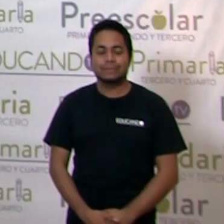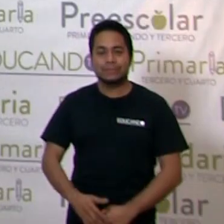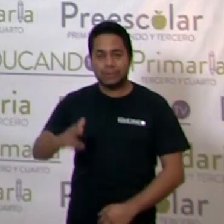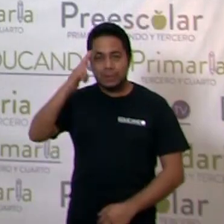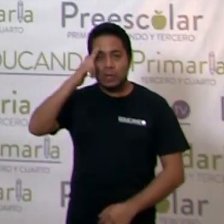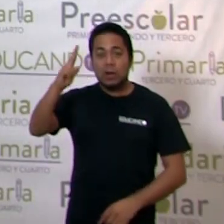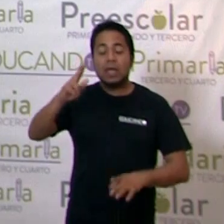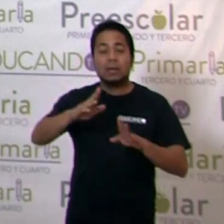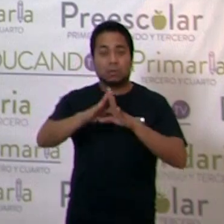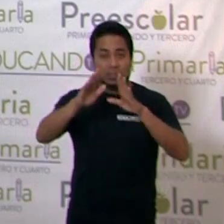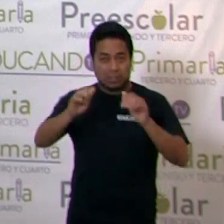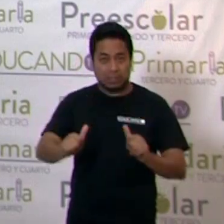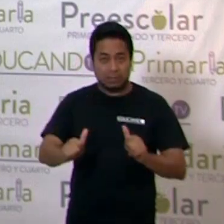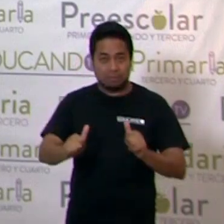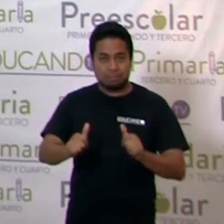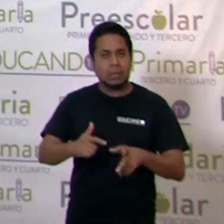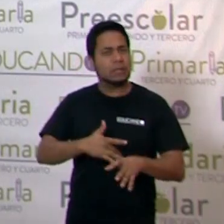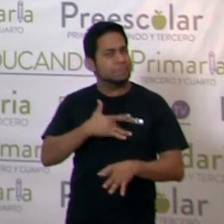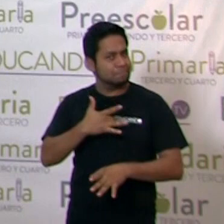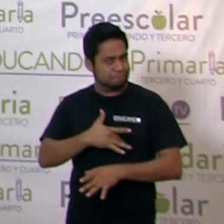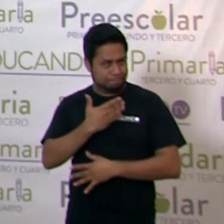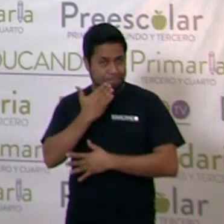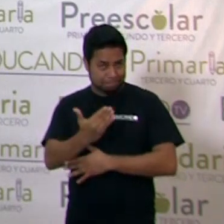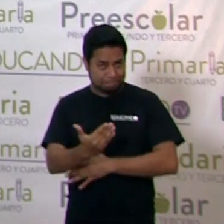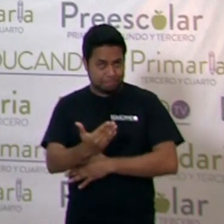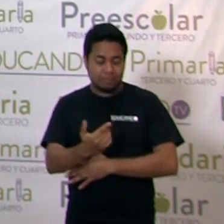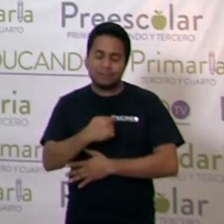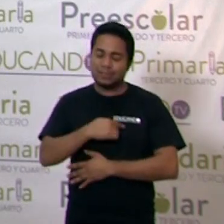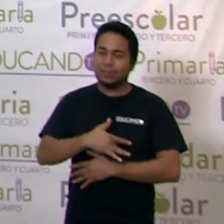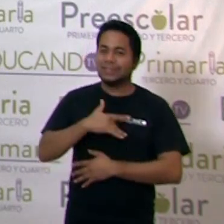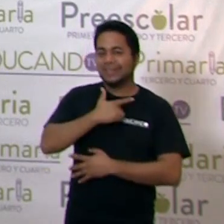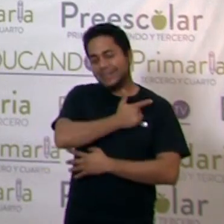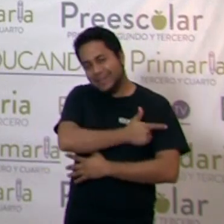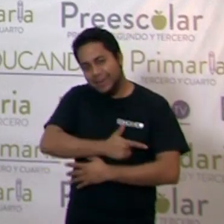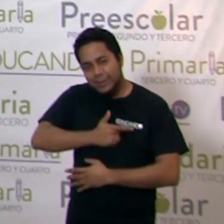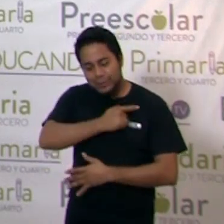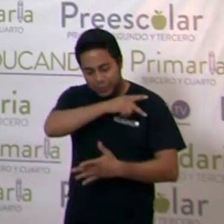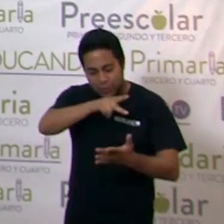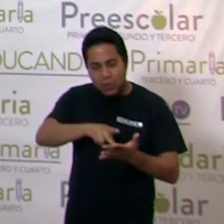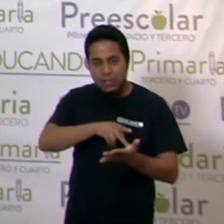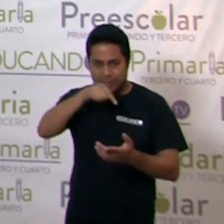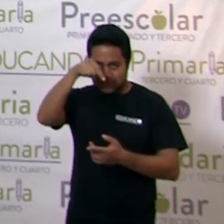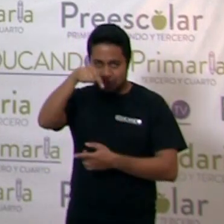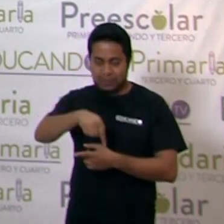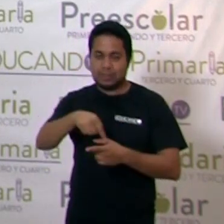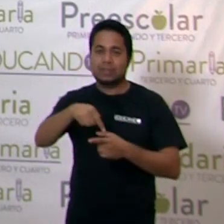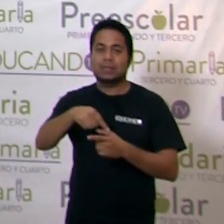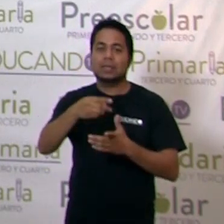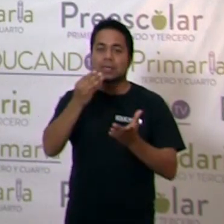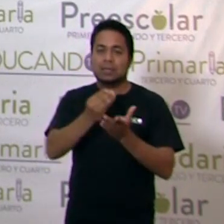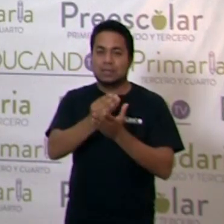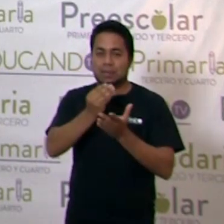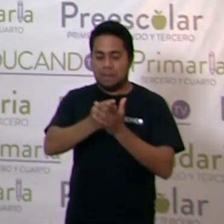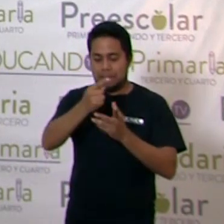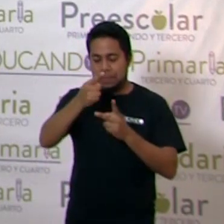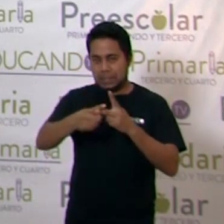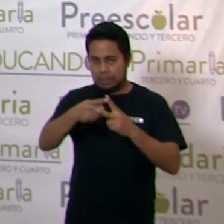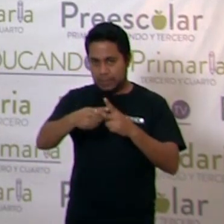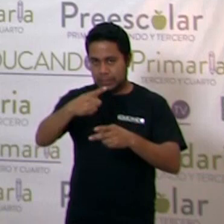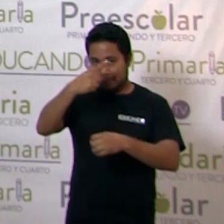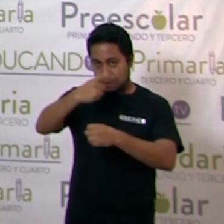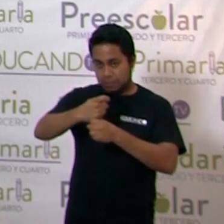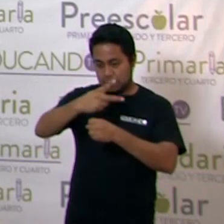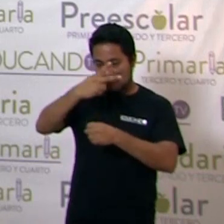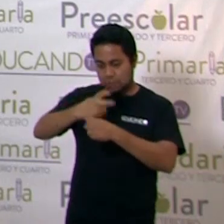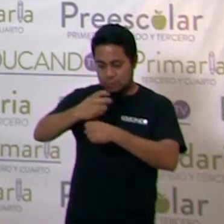Hola Cómo estás Cómo te va es un gran gusto que nos volvamos a encontrar en tu clase de matemáticas para primero y